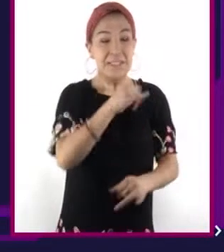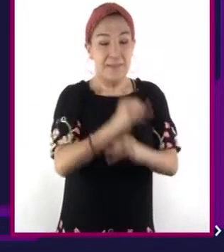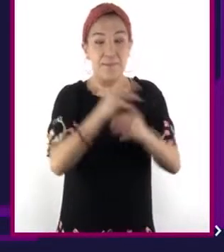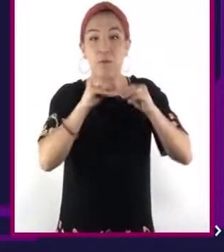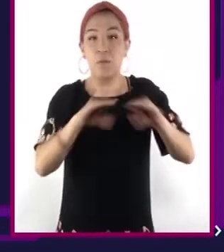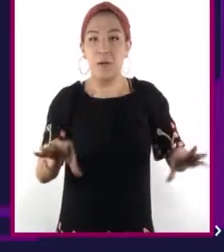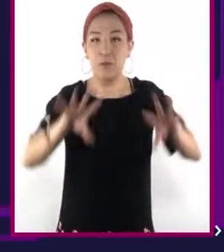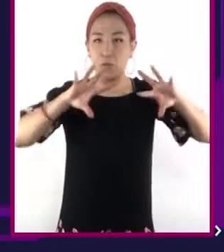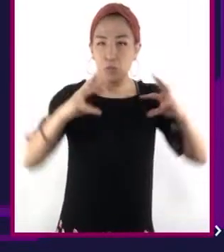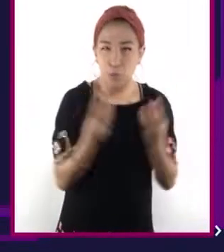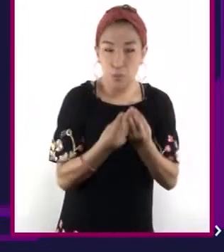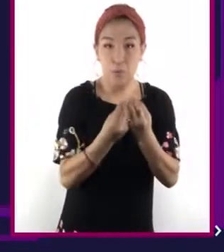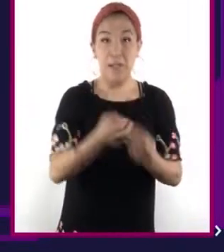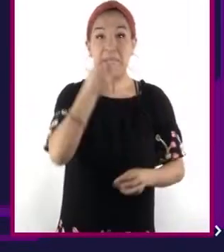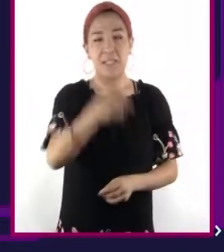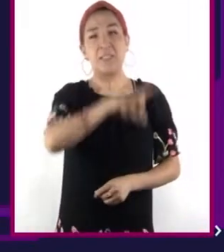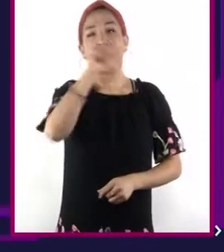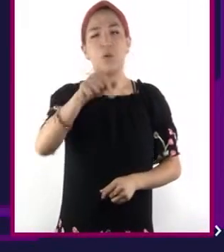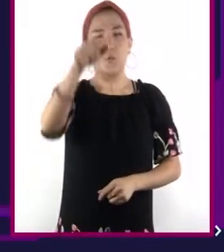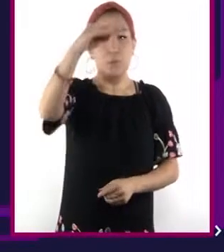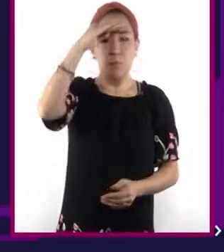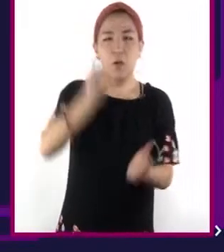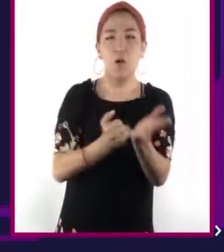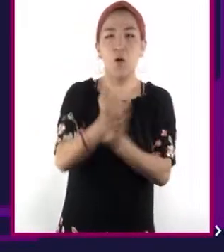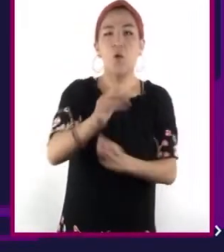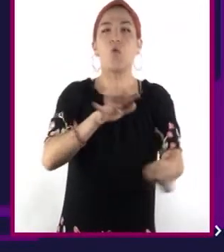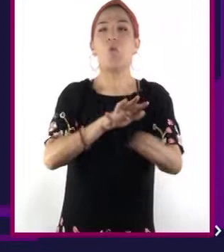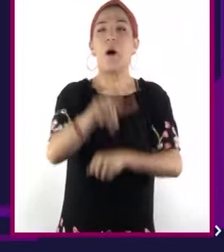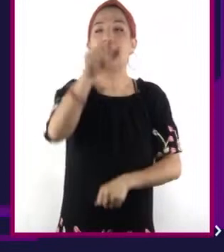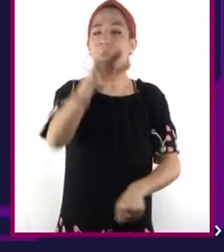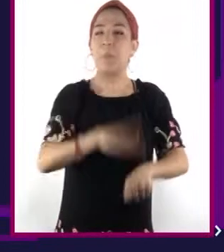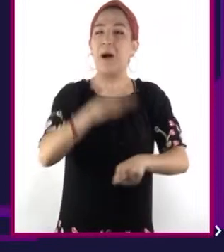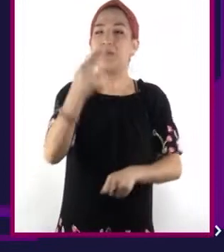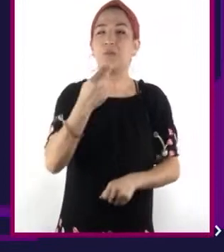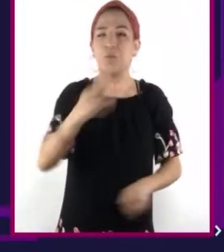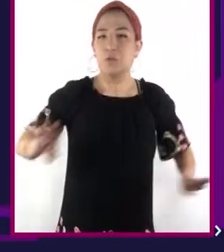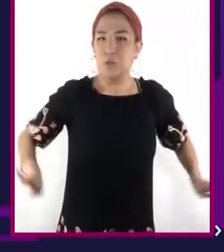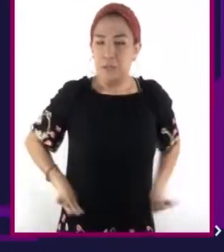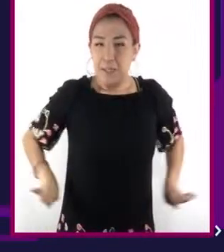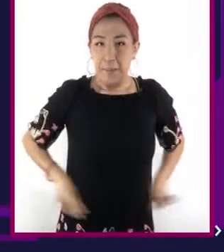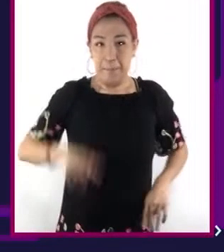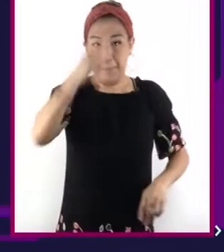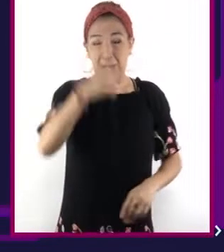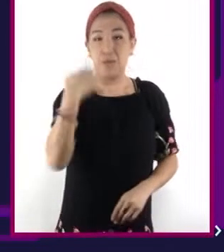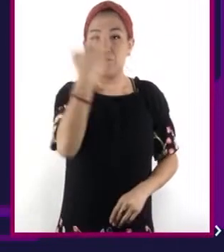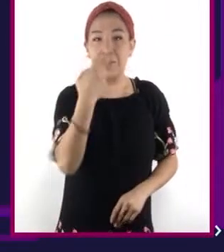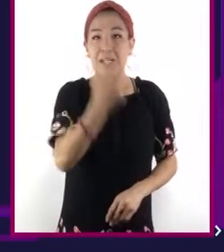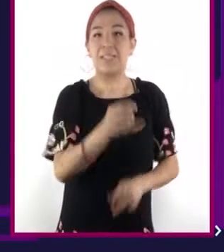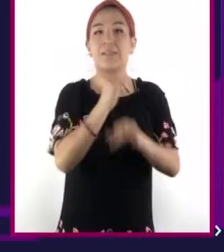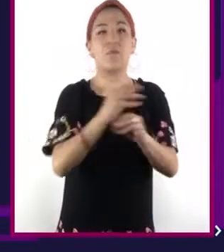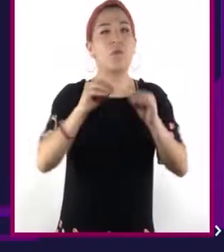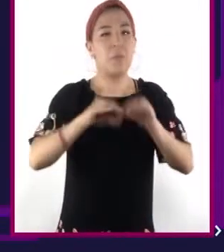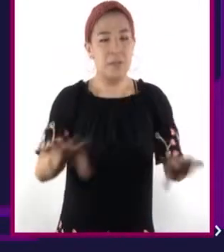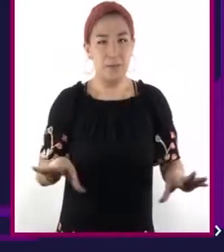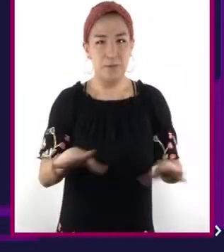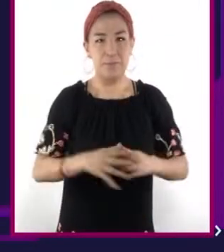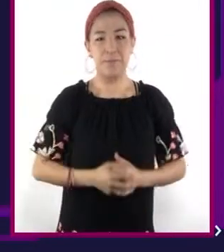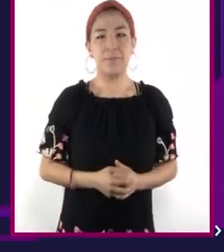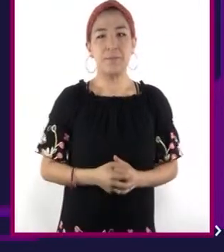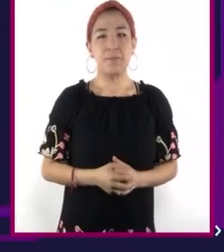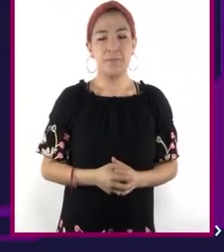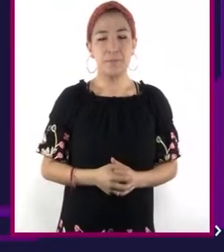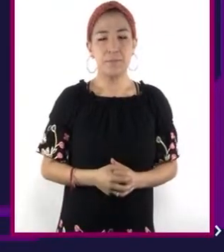datos y decidir cuál de ellas conviene más en el análisis de los datos en cuestión.